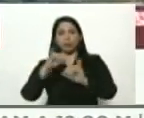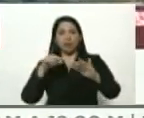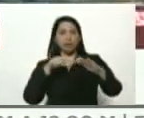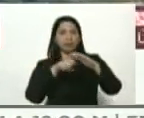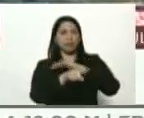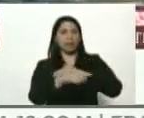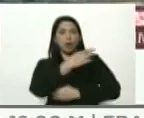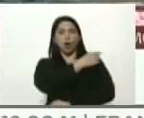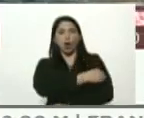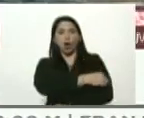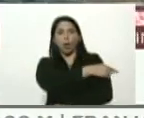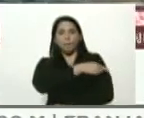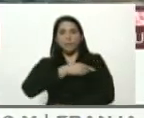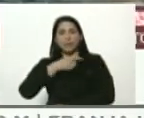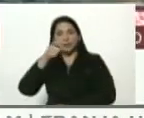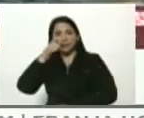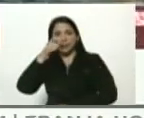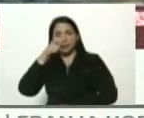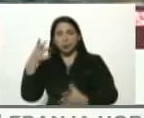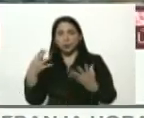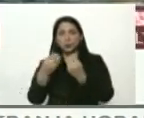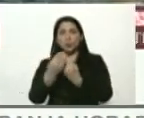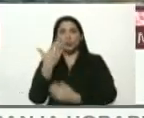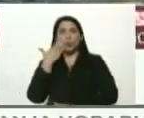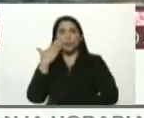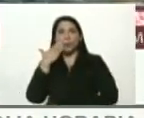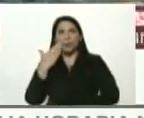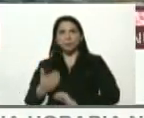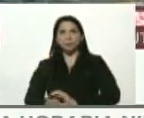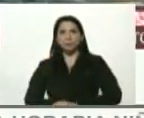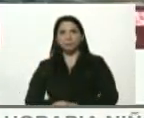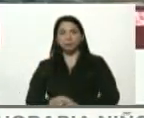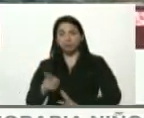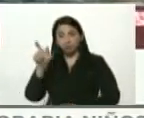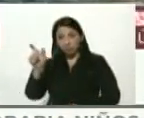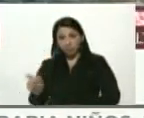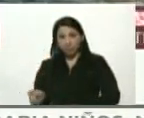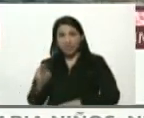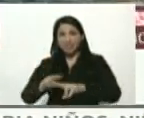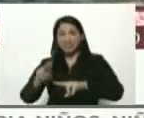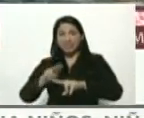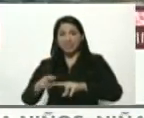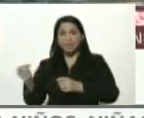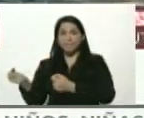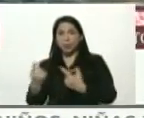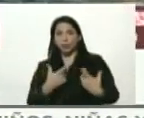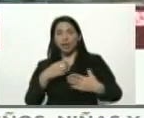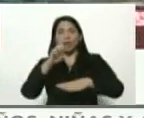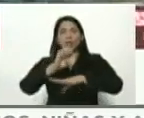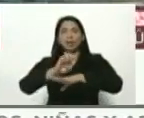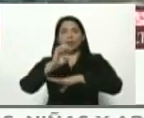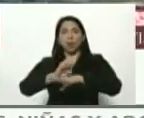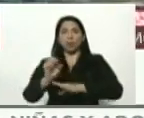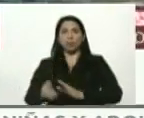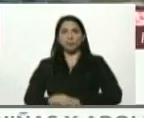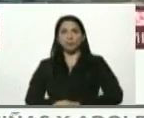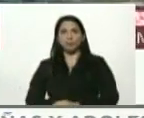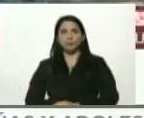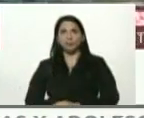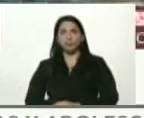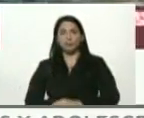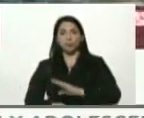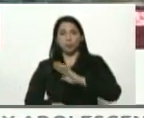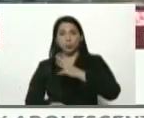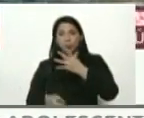en el Hospital Centinela junto a su madre. Este es un caso importado de Ecuador. El